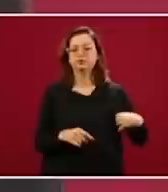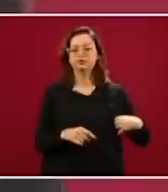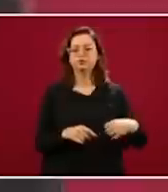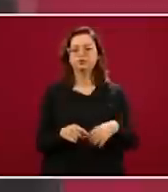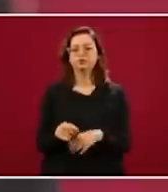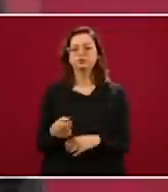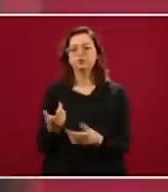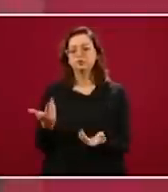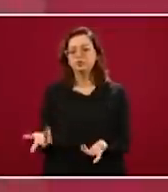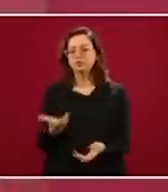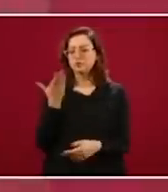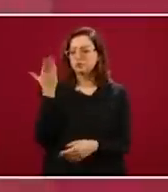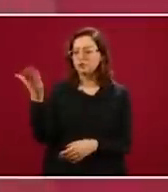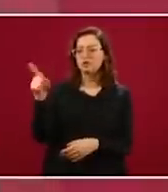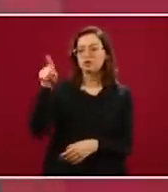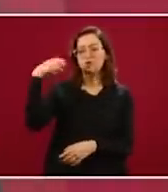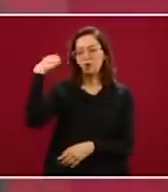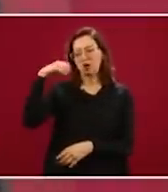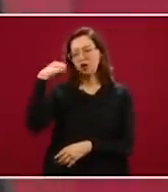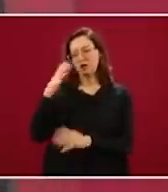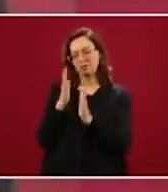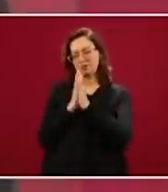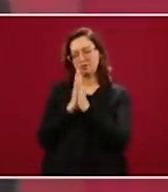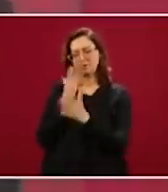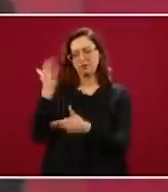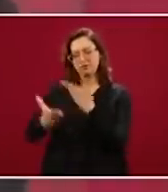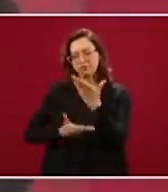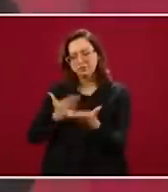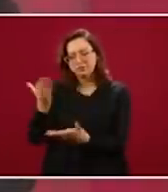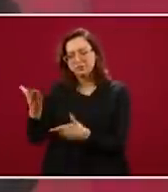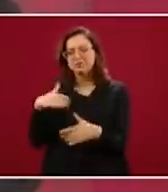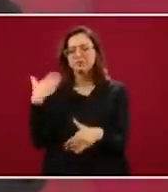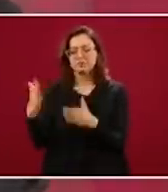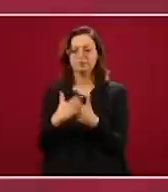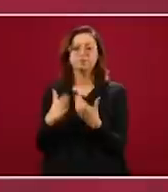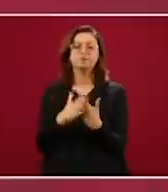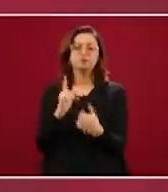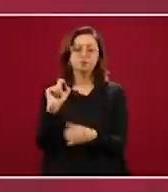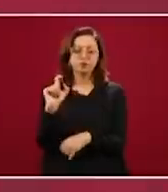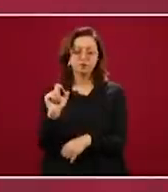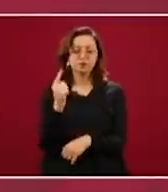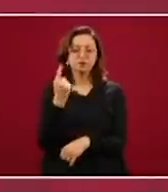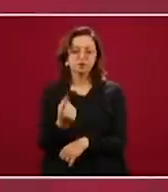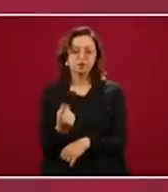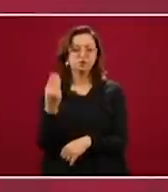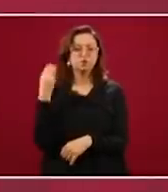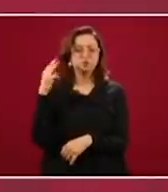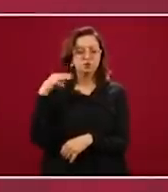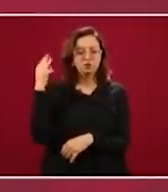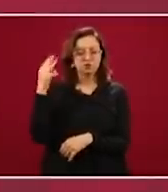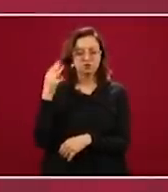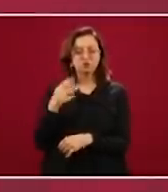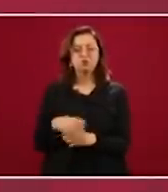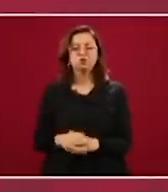nuestros amigos oaxaqueños el 21. También comentarles que